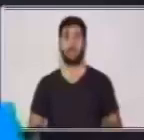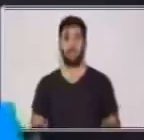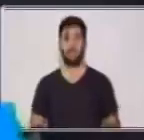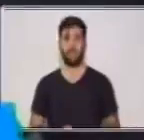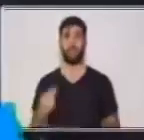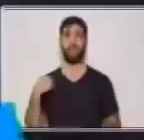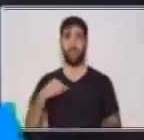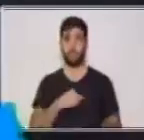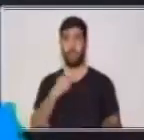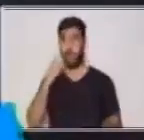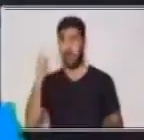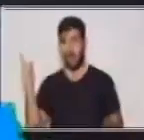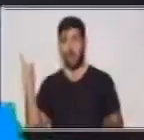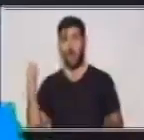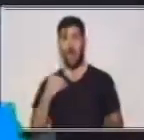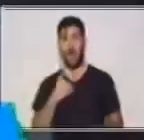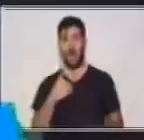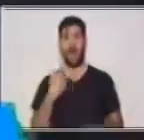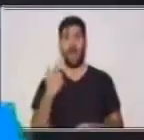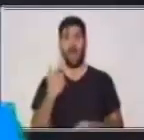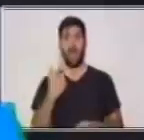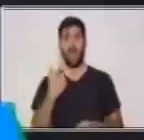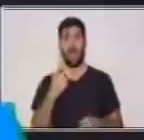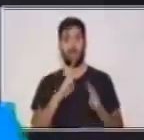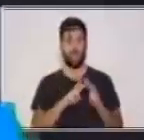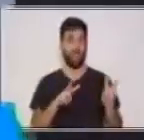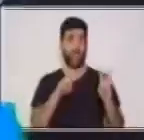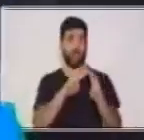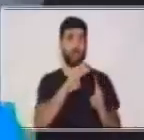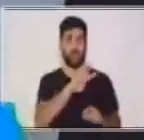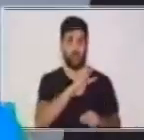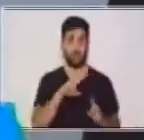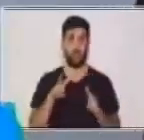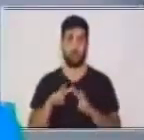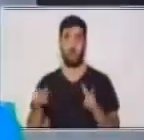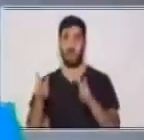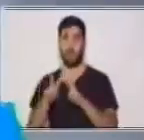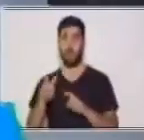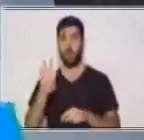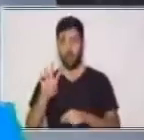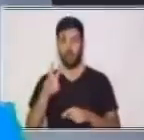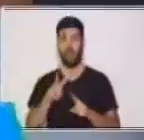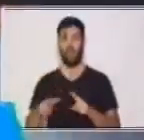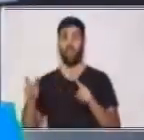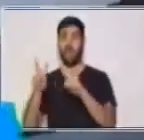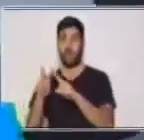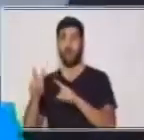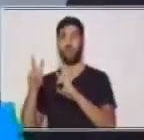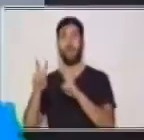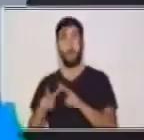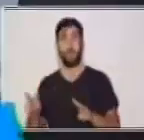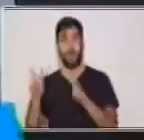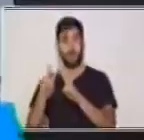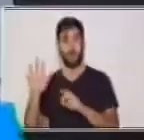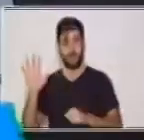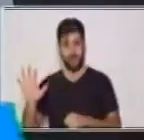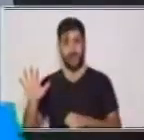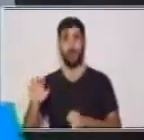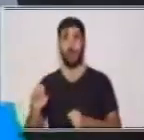Nosotros sabemos que aquí tenemos un valor de 3, un valor de 4 y un valor de 5. Conociendo nosotros también las